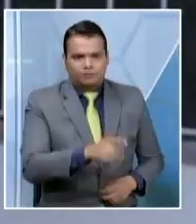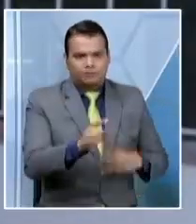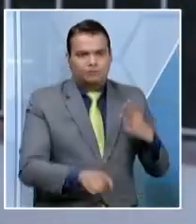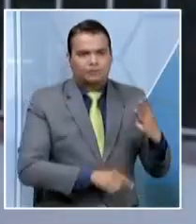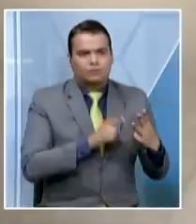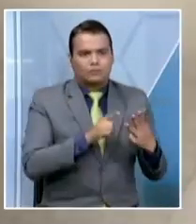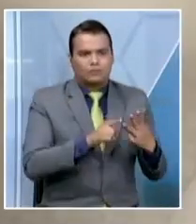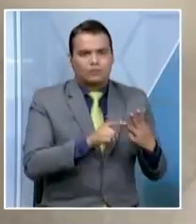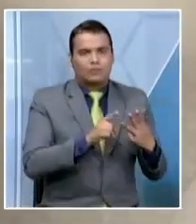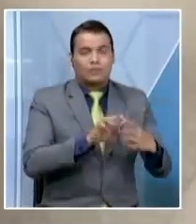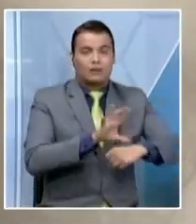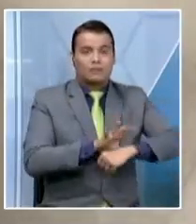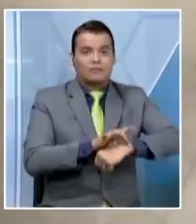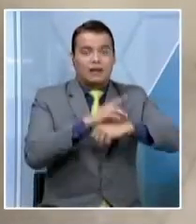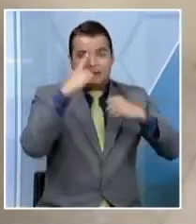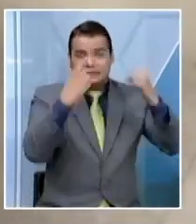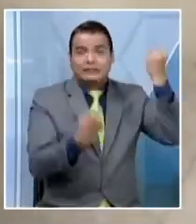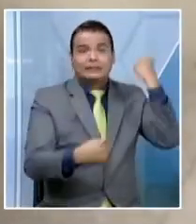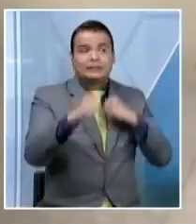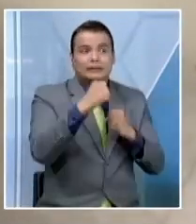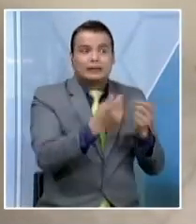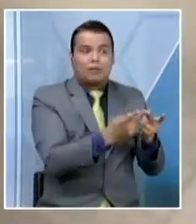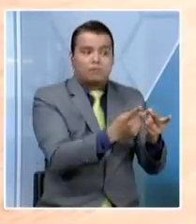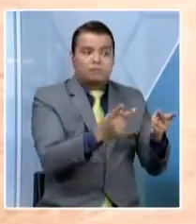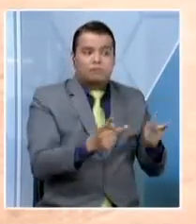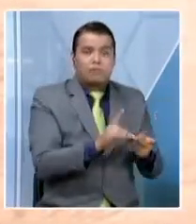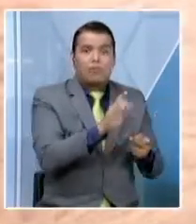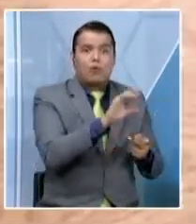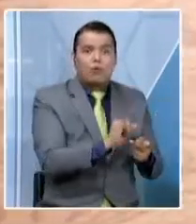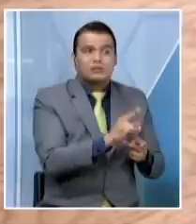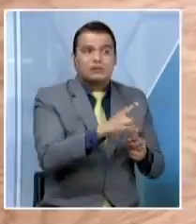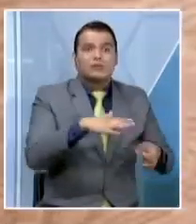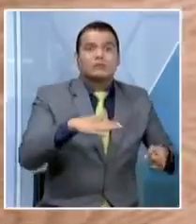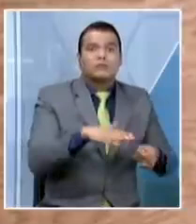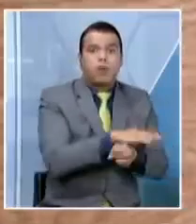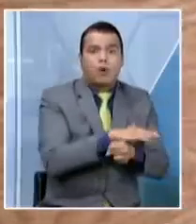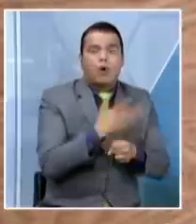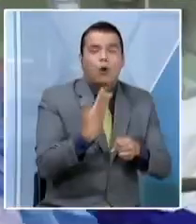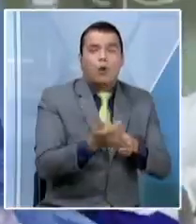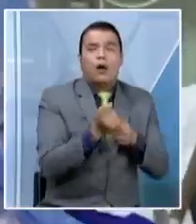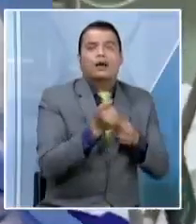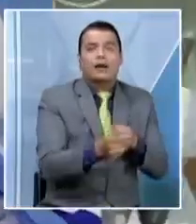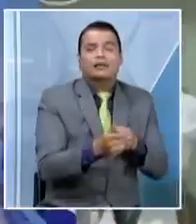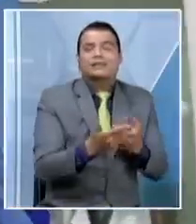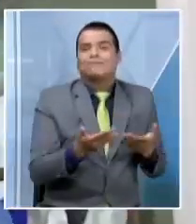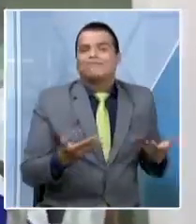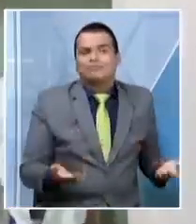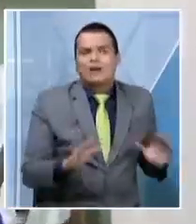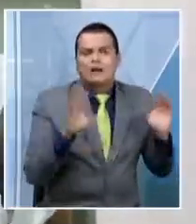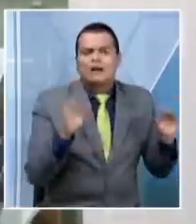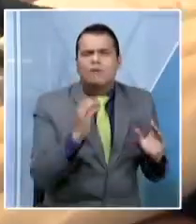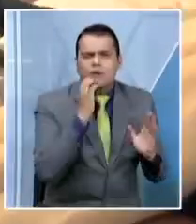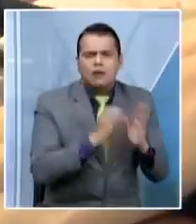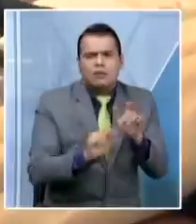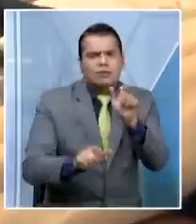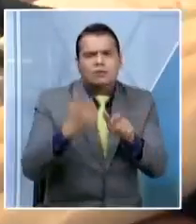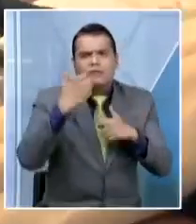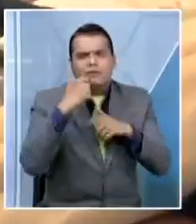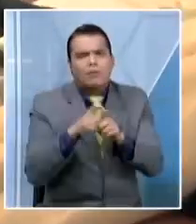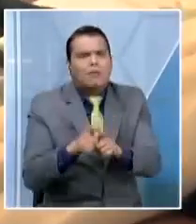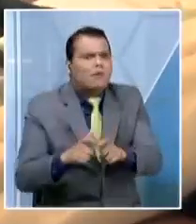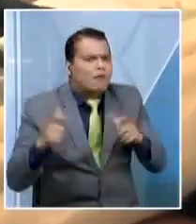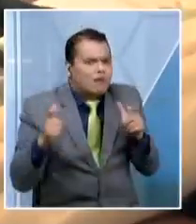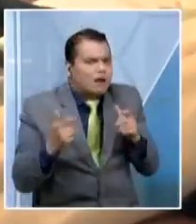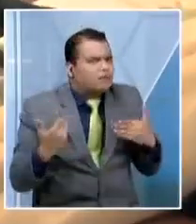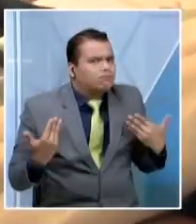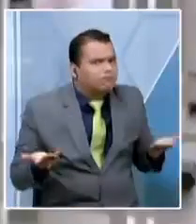Sube la atención de los médicos del departamento ante el incremento de pacientes en las UCI. ¿Qué pasará cuando no haya más camas y ventiladores?